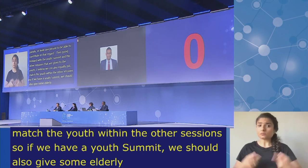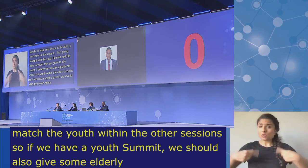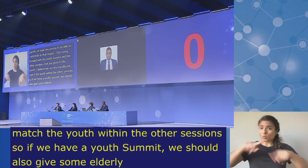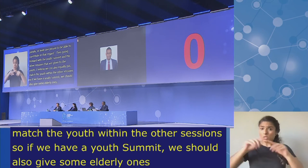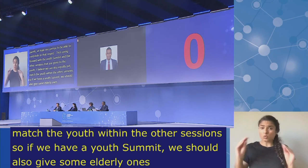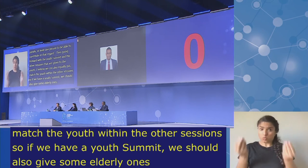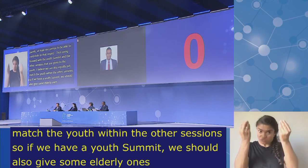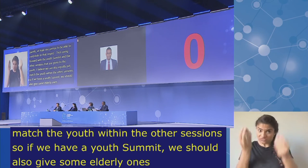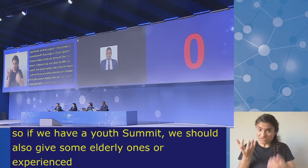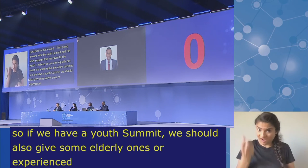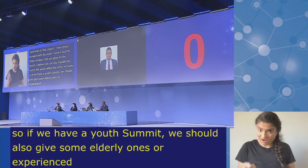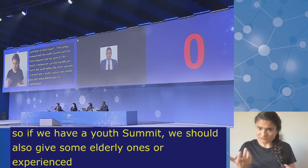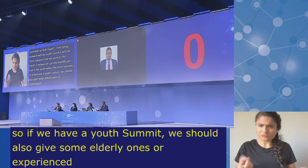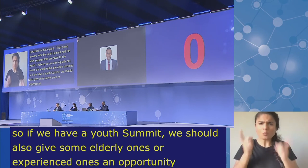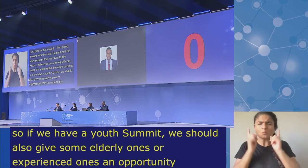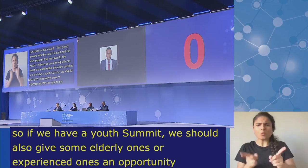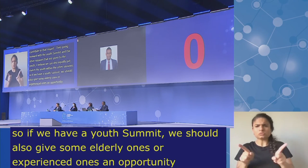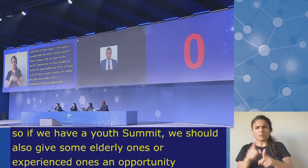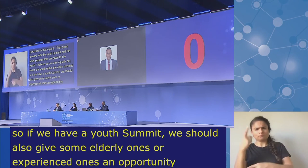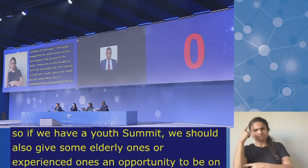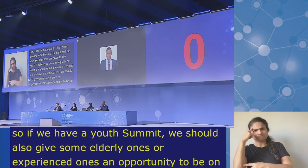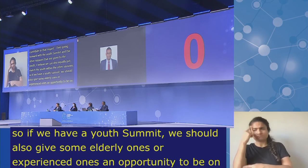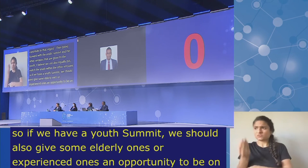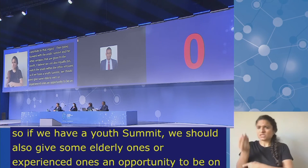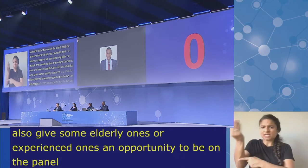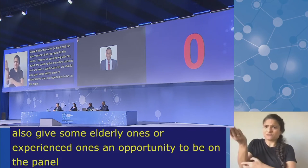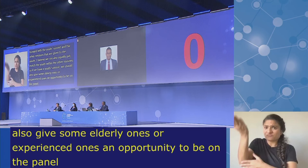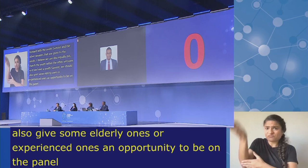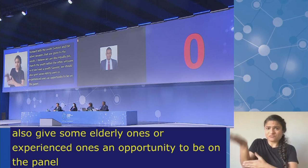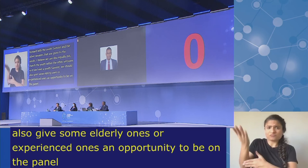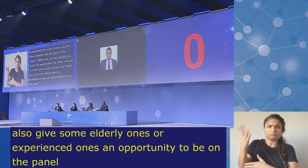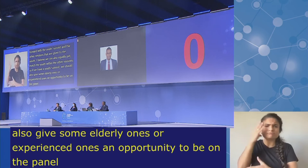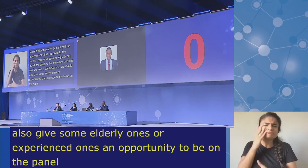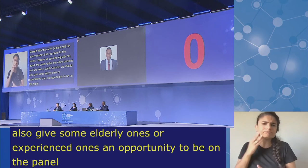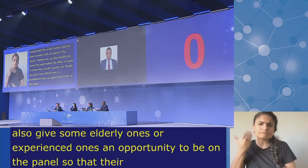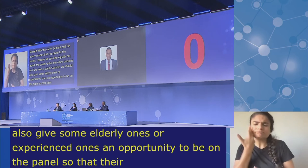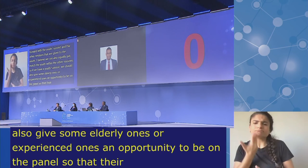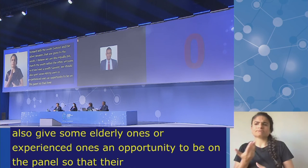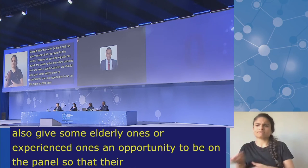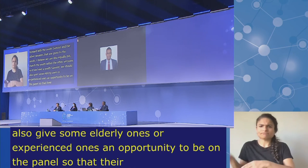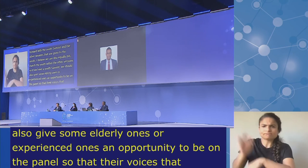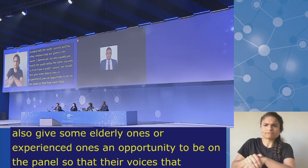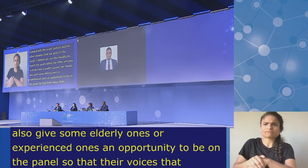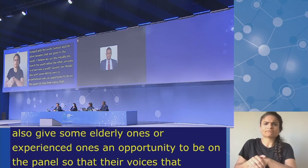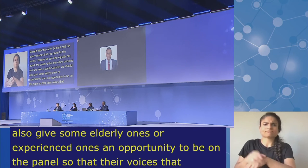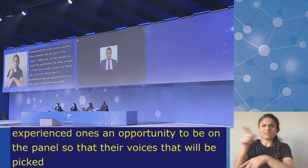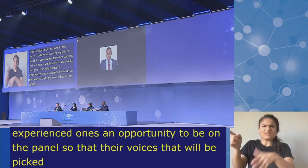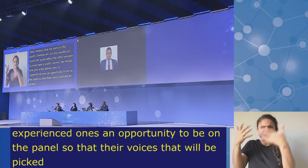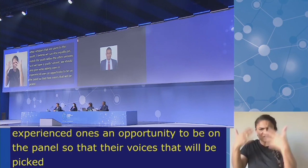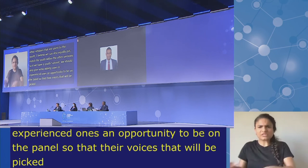oída tanto durante la cumbre de jóvenes como también en otras cumbres de la IGF. Así que, por